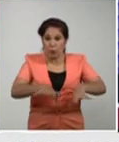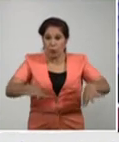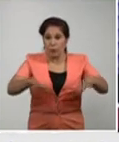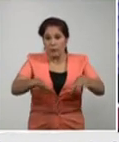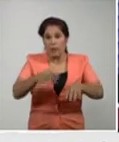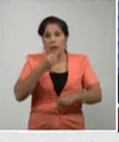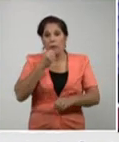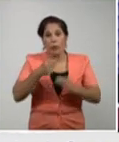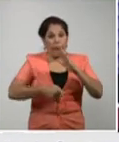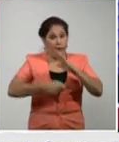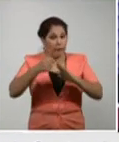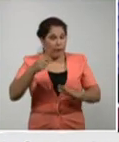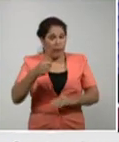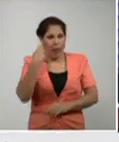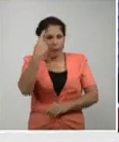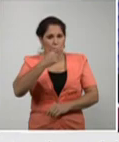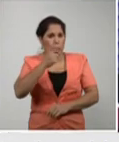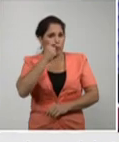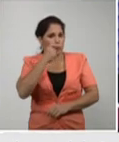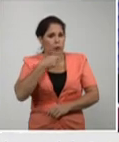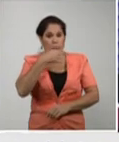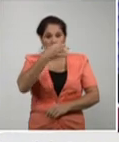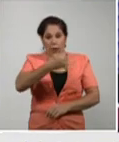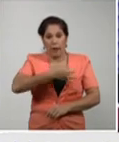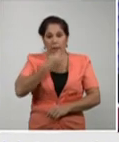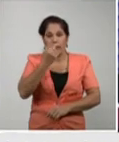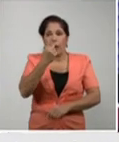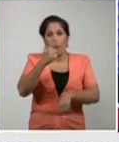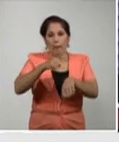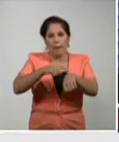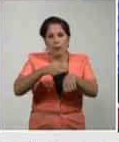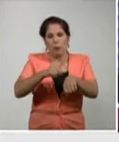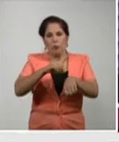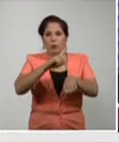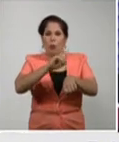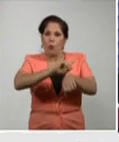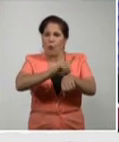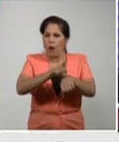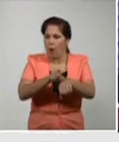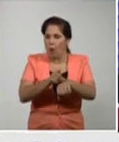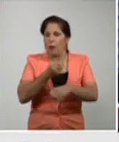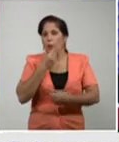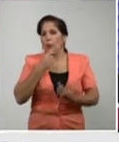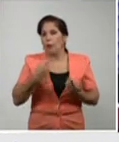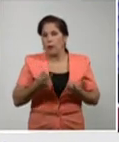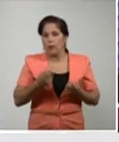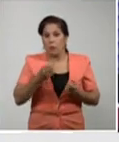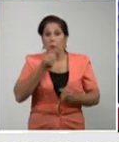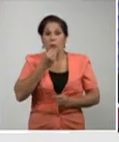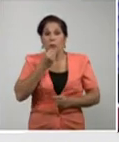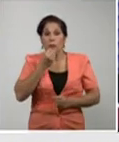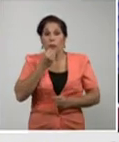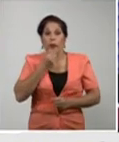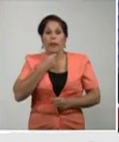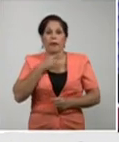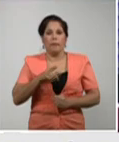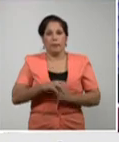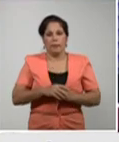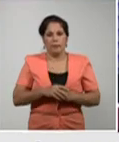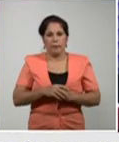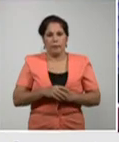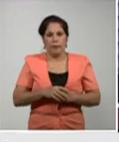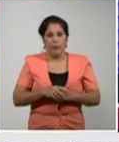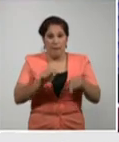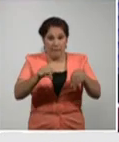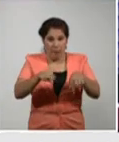la pregunta, es lo que por minutos o horas posiblemente infecten a personas que estén en el mismo